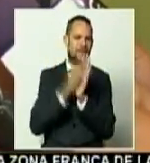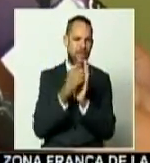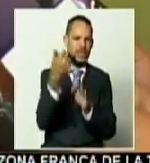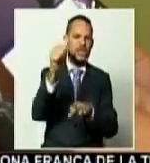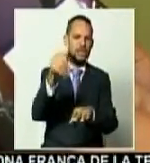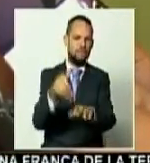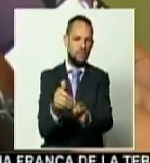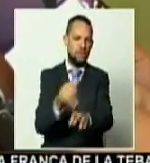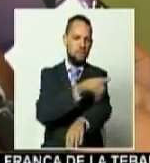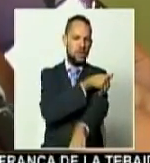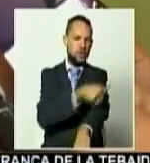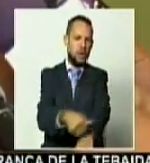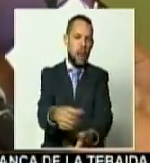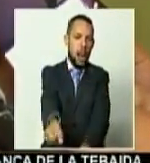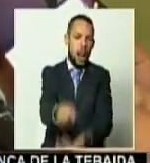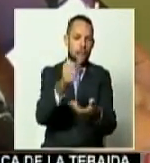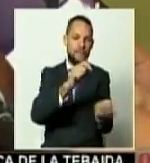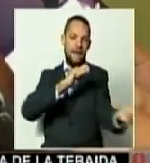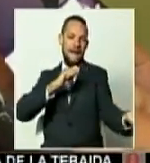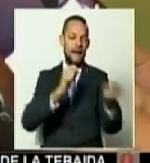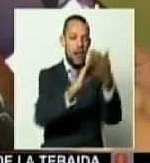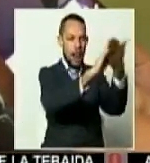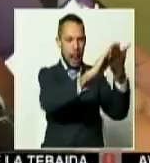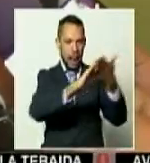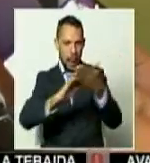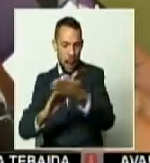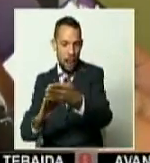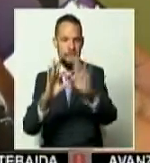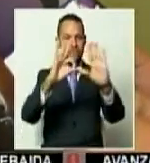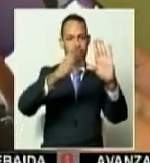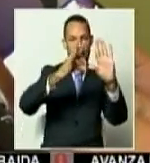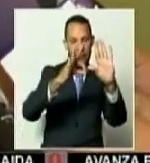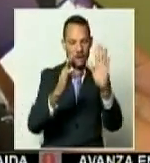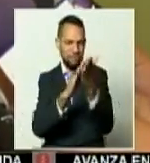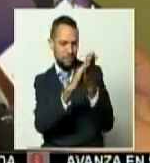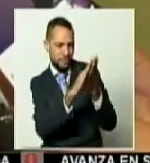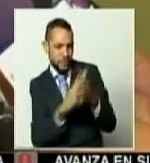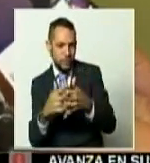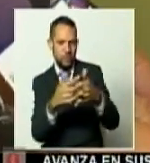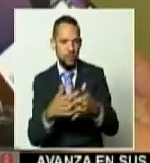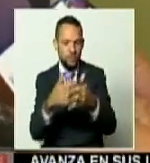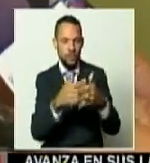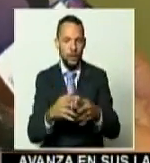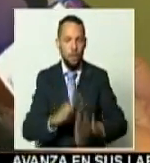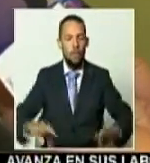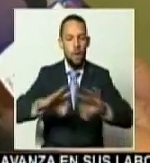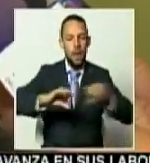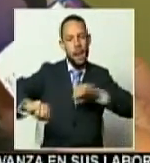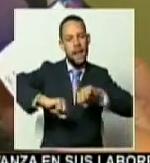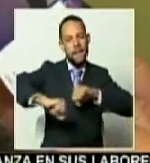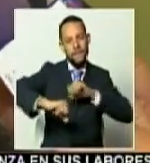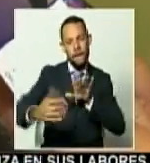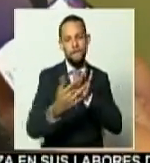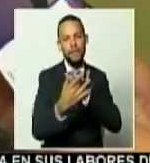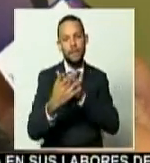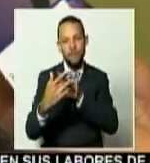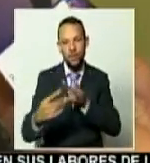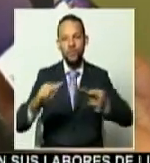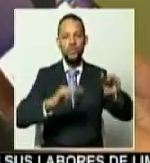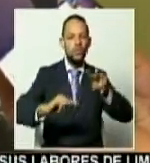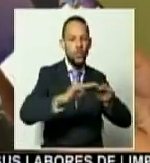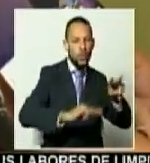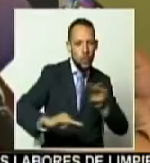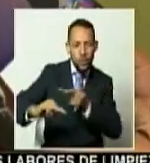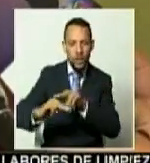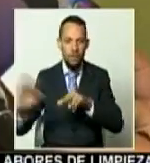va a revertir necesariamente en beneficios de toda la integración regional y todo lo que buscamos con el turismo, con la